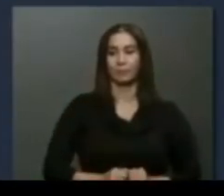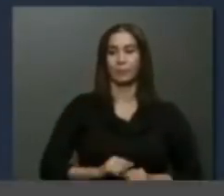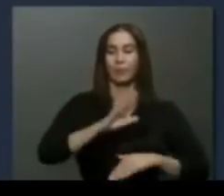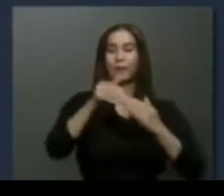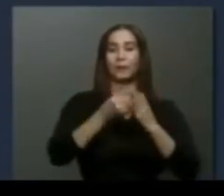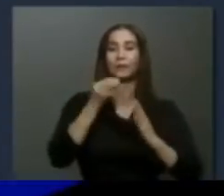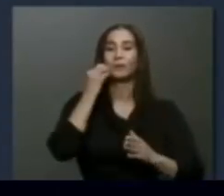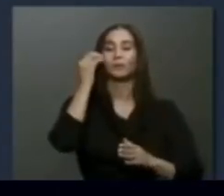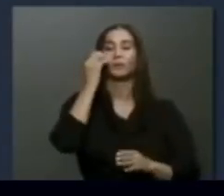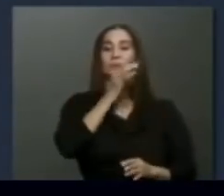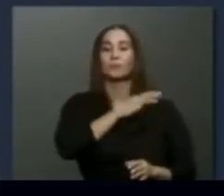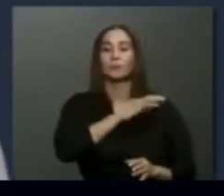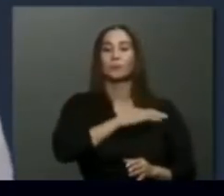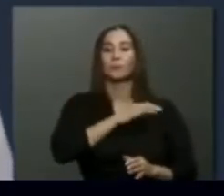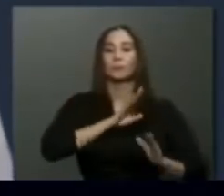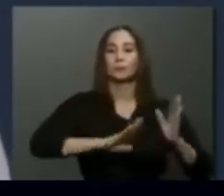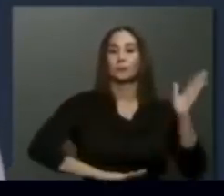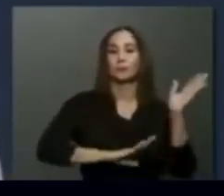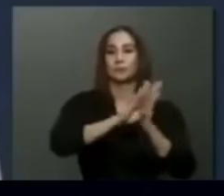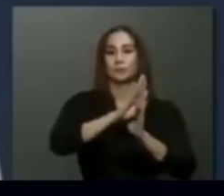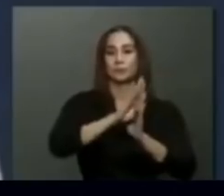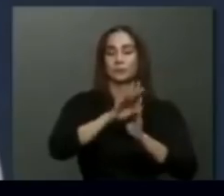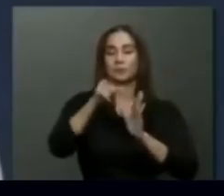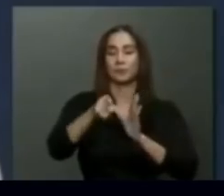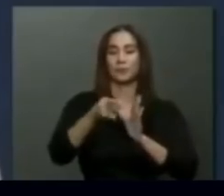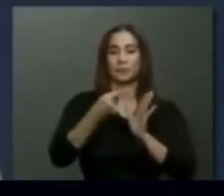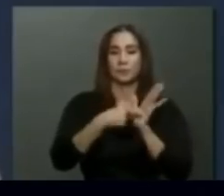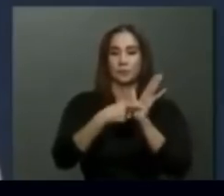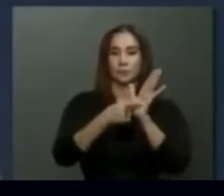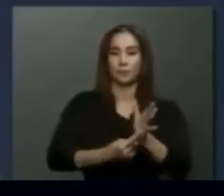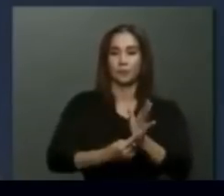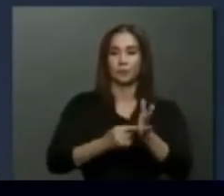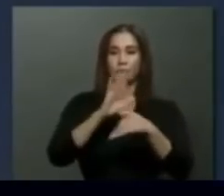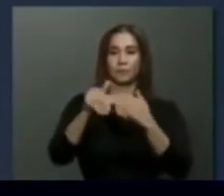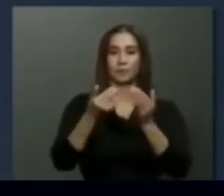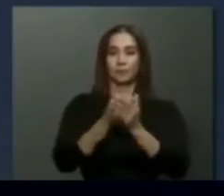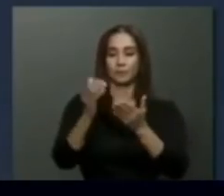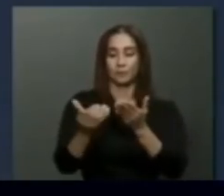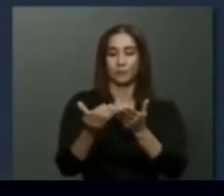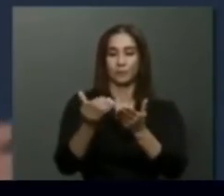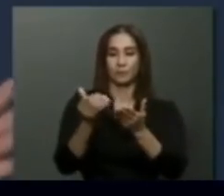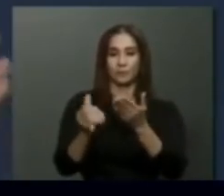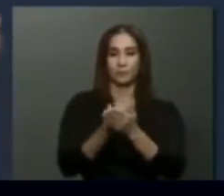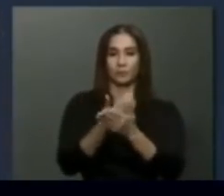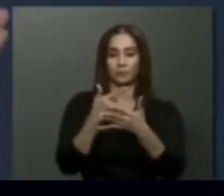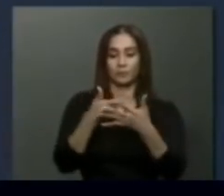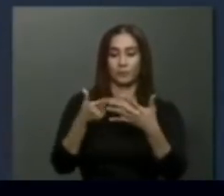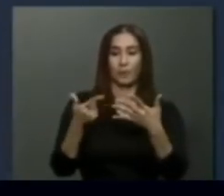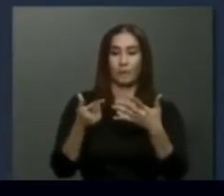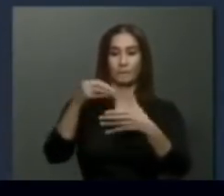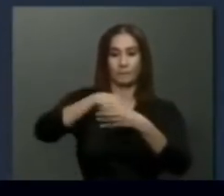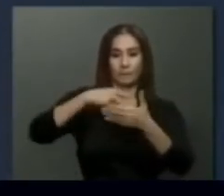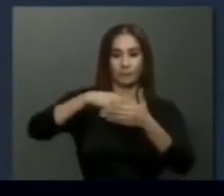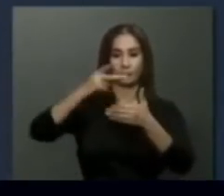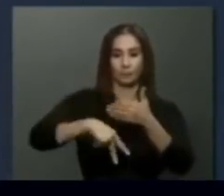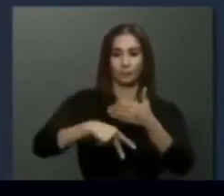para los hogares beneficiarios de Supérate, tal como está contemplado entre los nuevos componentes del